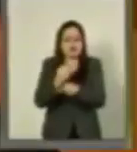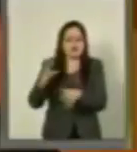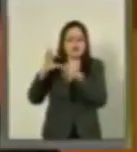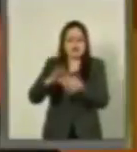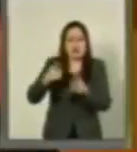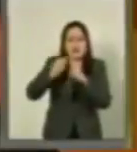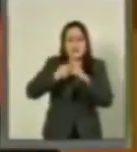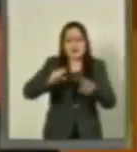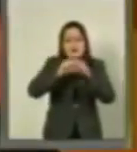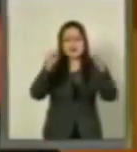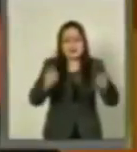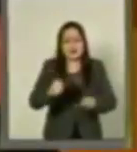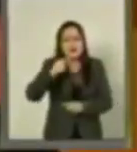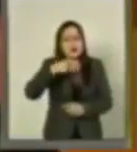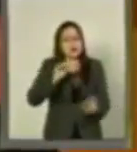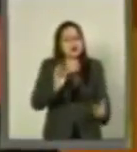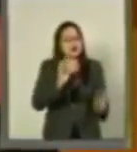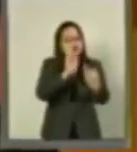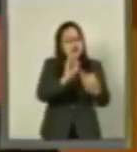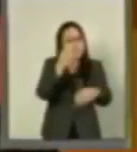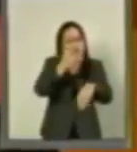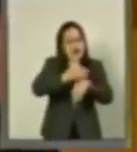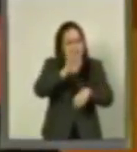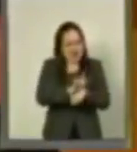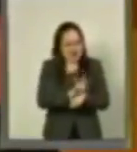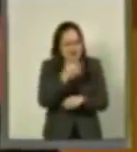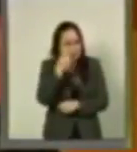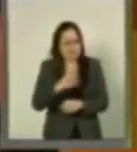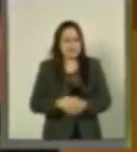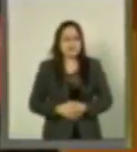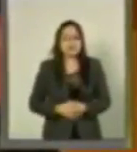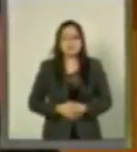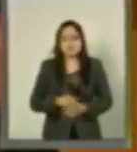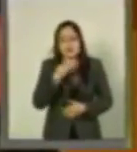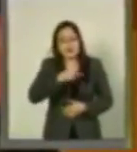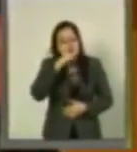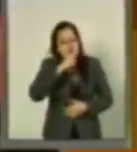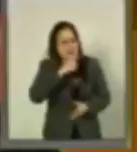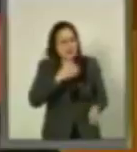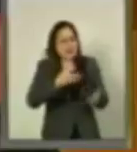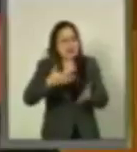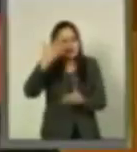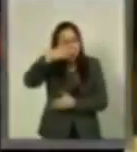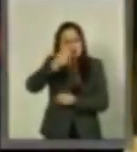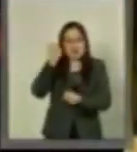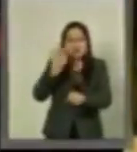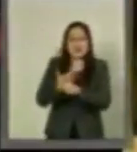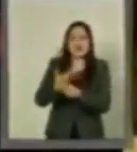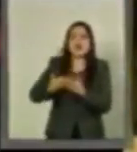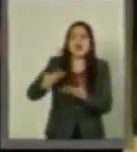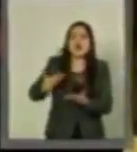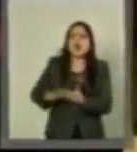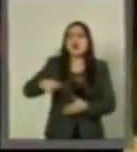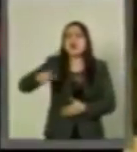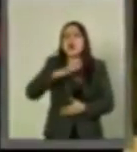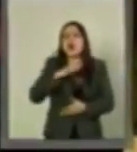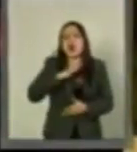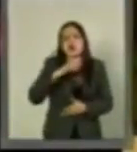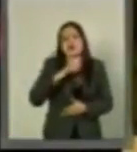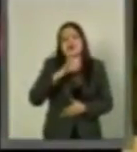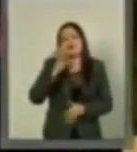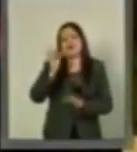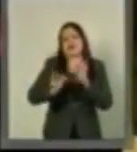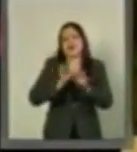del sistema acusatorio, entonces, señor secretario, tenemos la tormenta